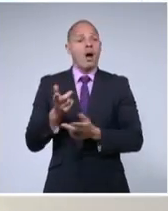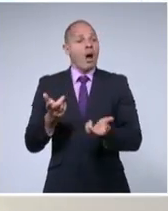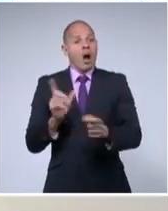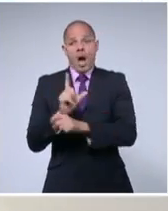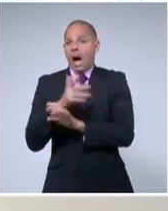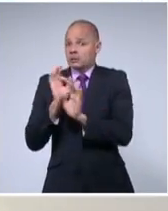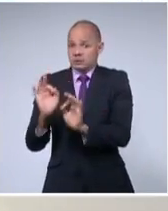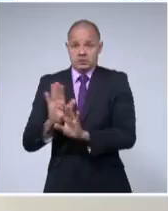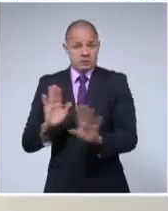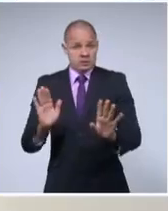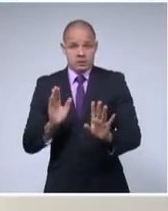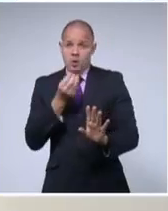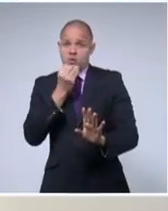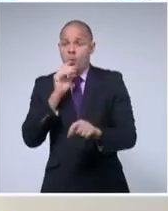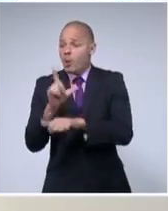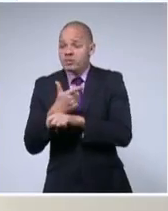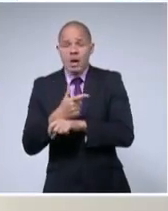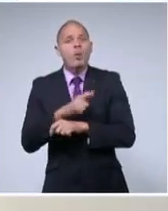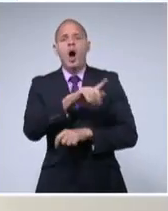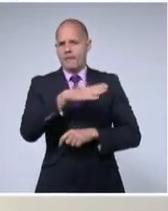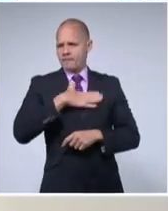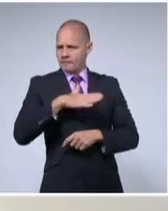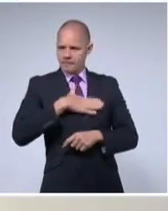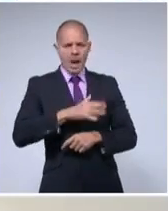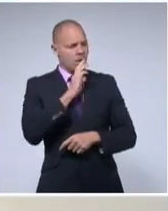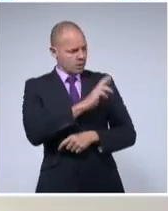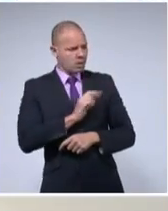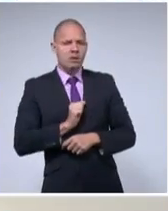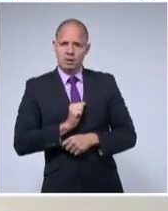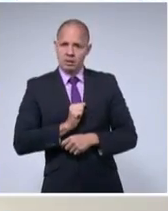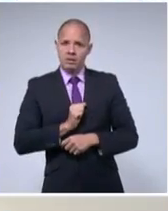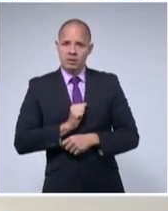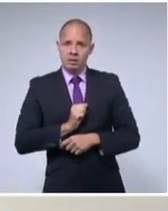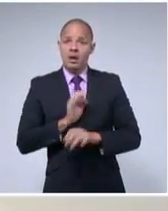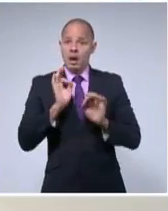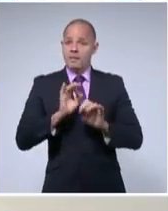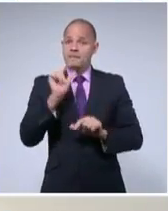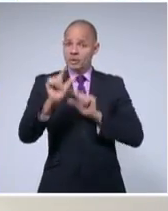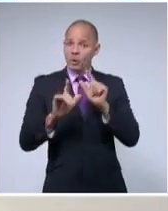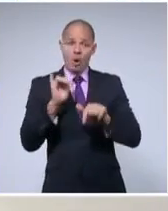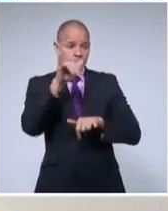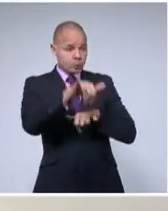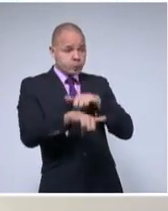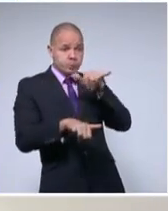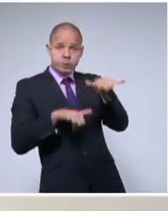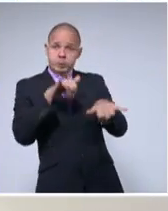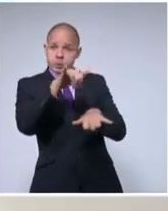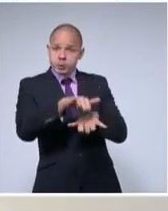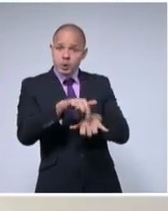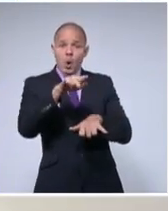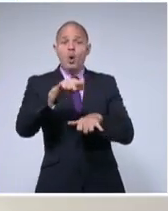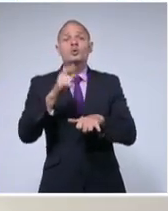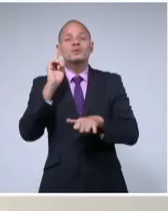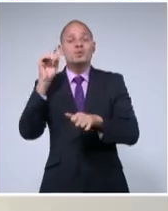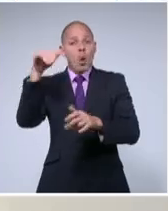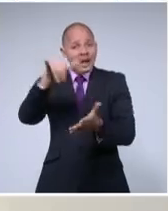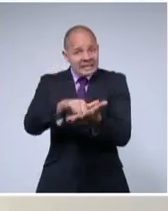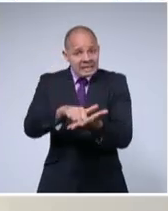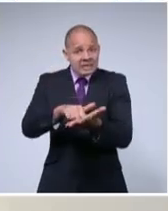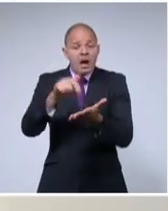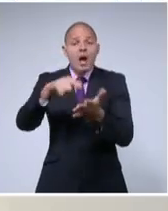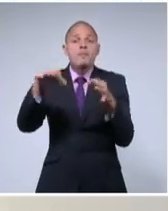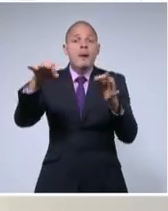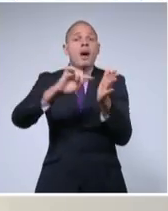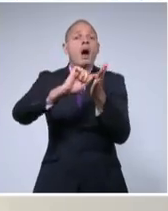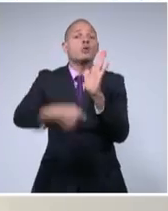una responsabilidad en primer lugar de los viajeros, responsabilidad de ser consecuentes con la declaración que firman a su llegada al país, un